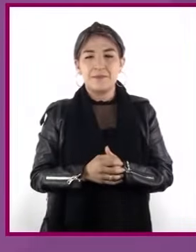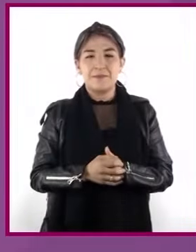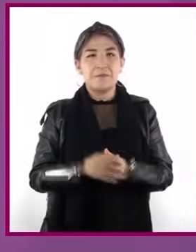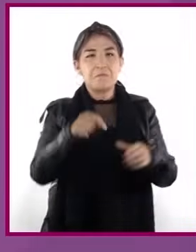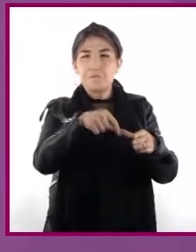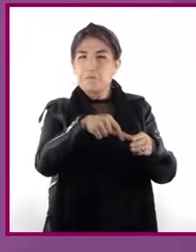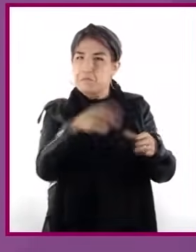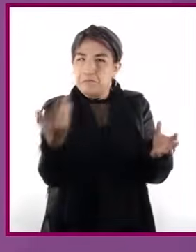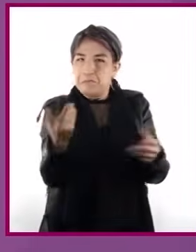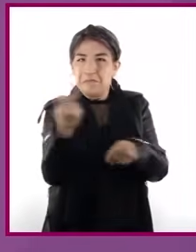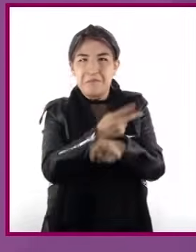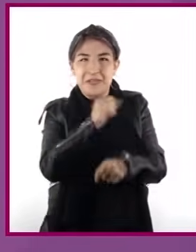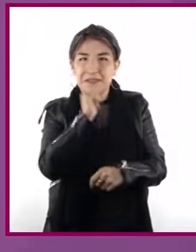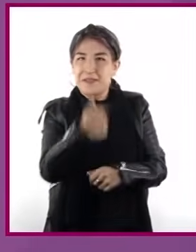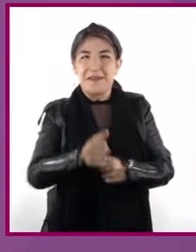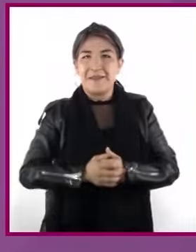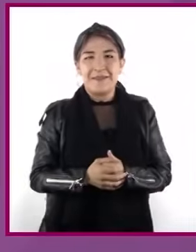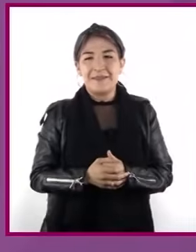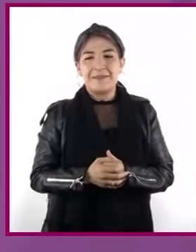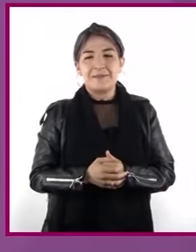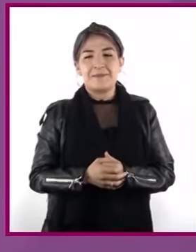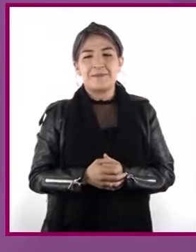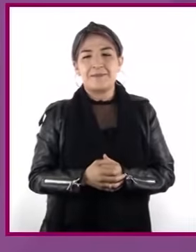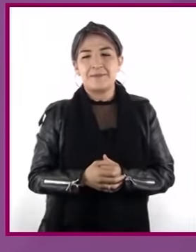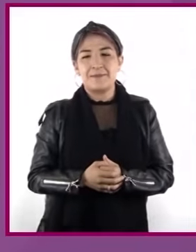no pasa nada.